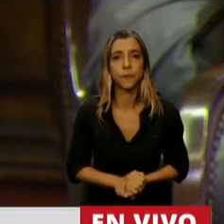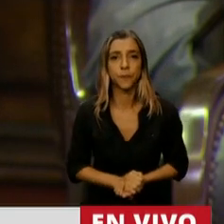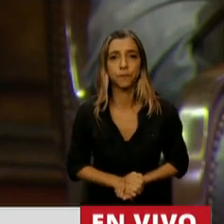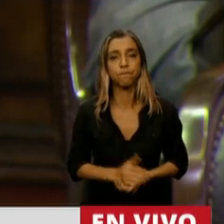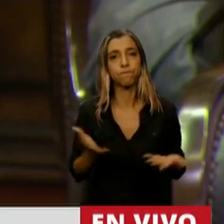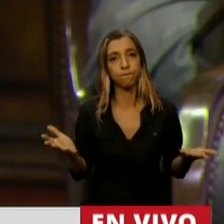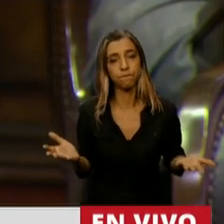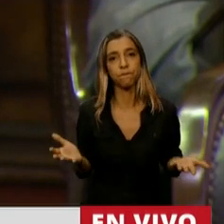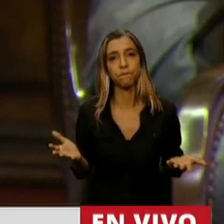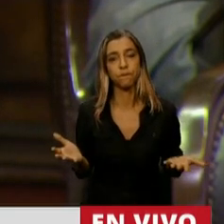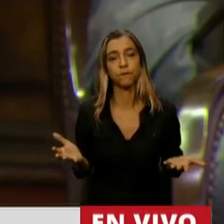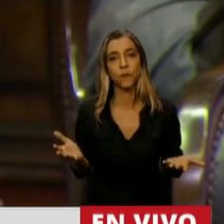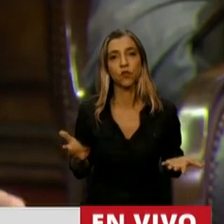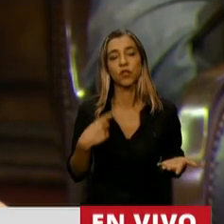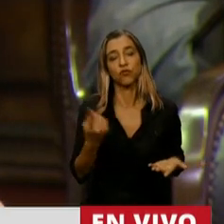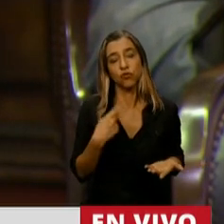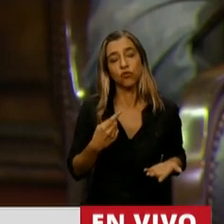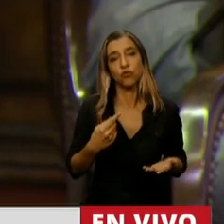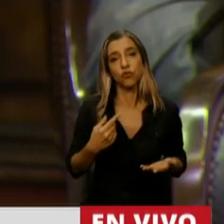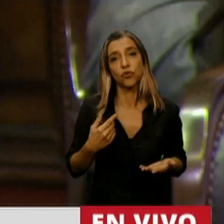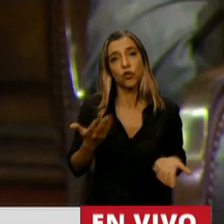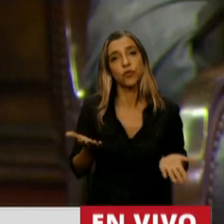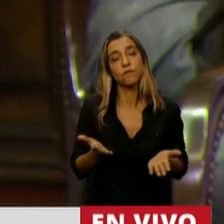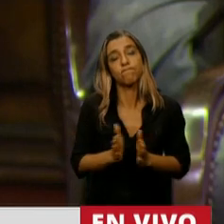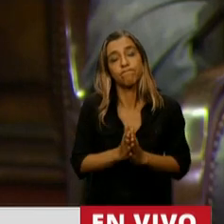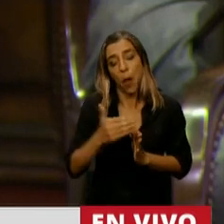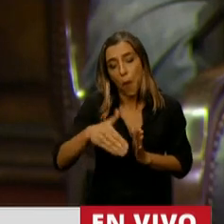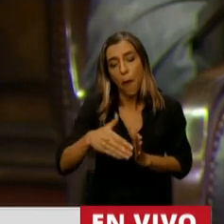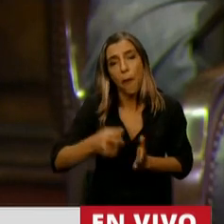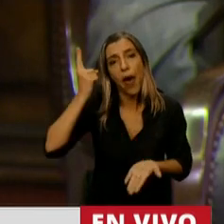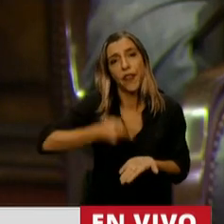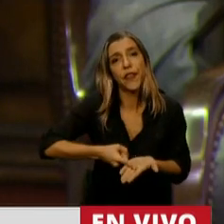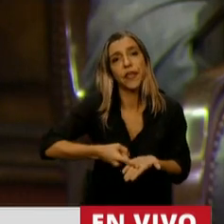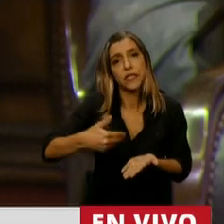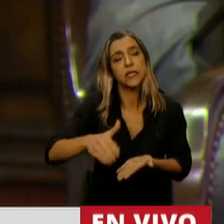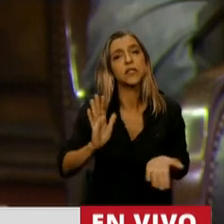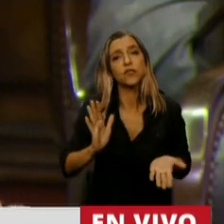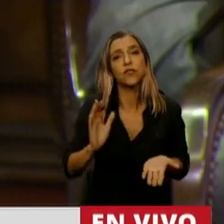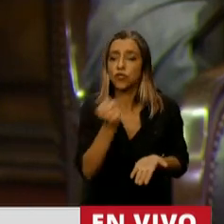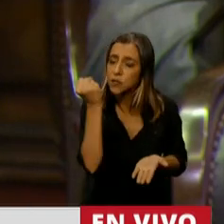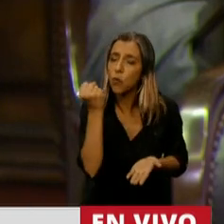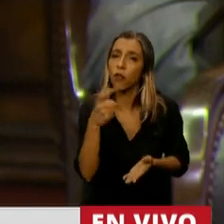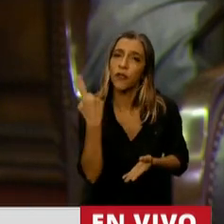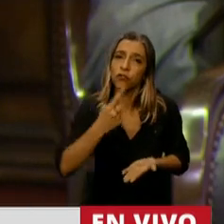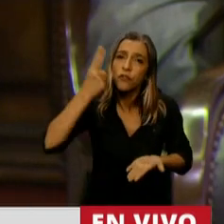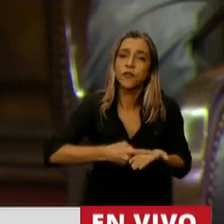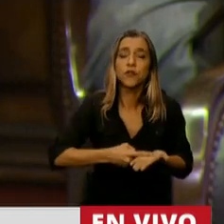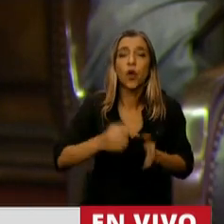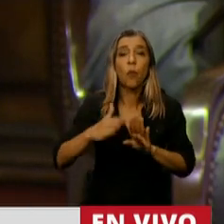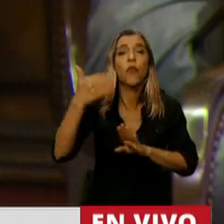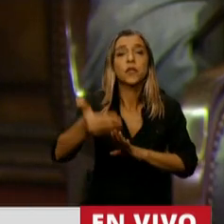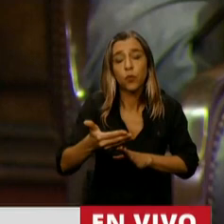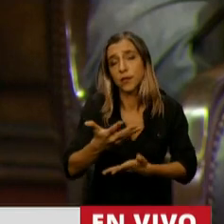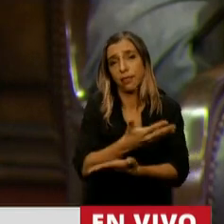tomemos diputaron dos decisiones y redondeando pronto será tarde para solucionarlo